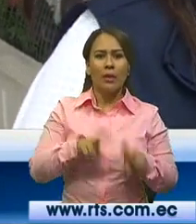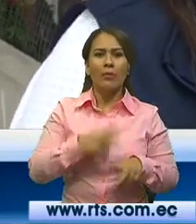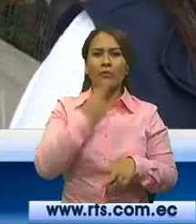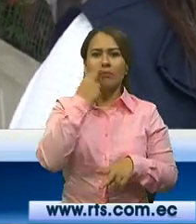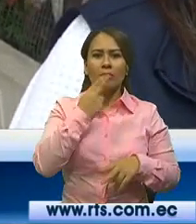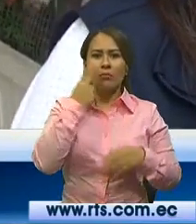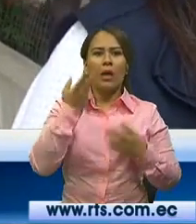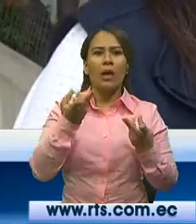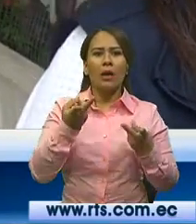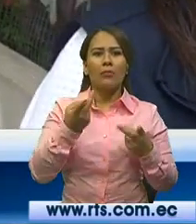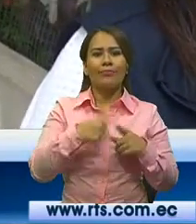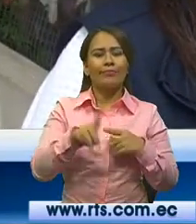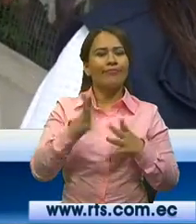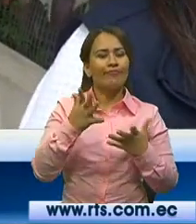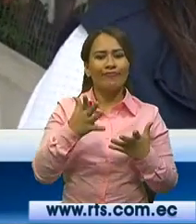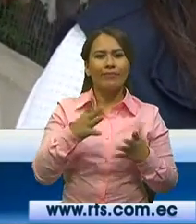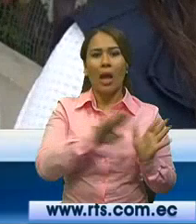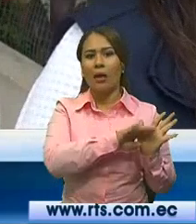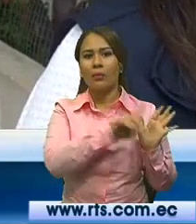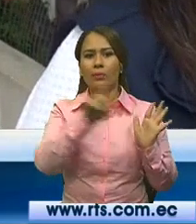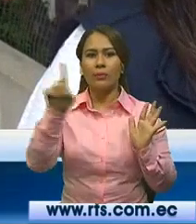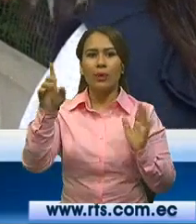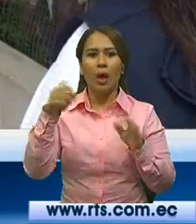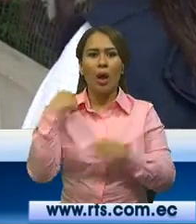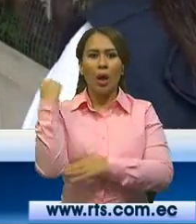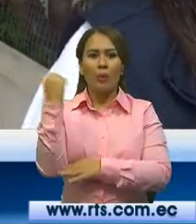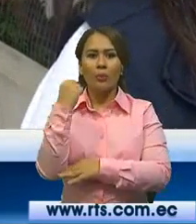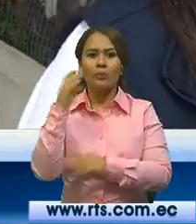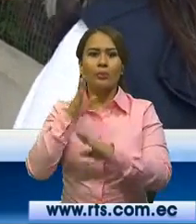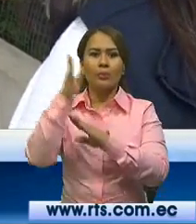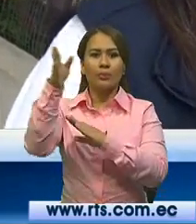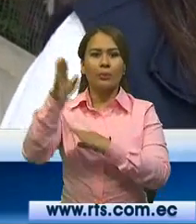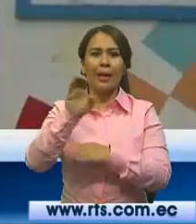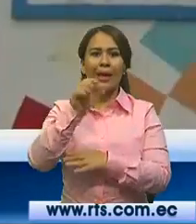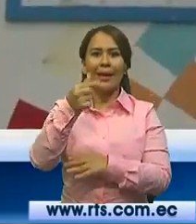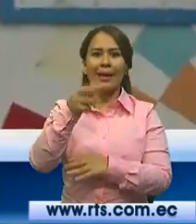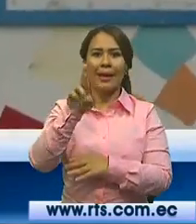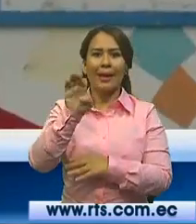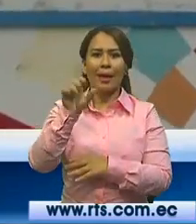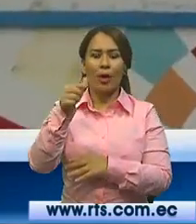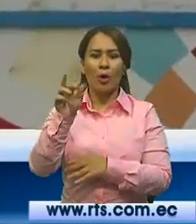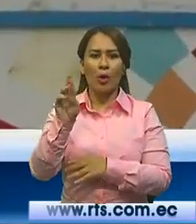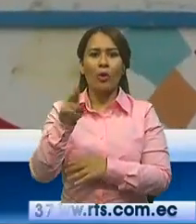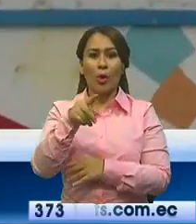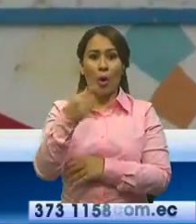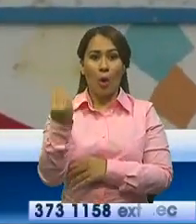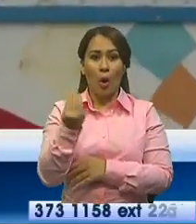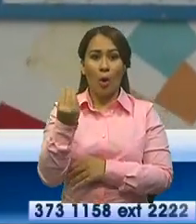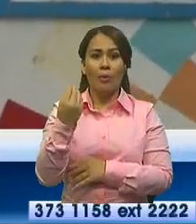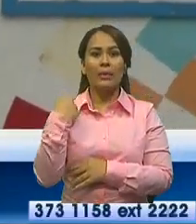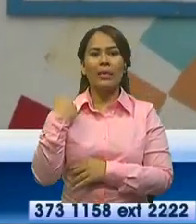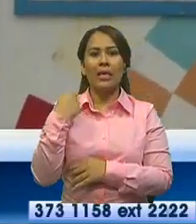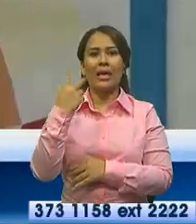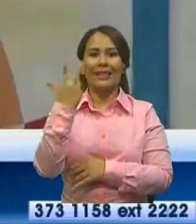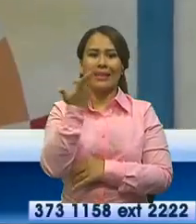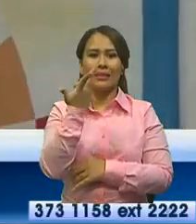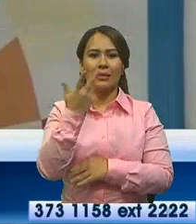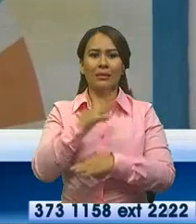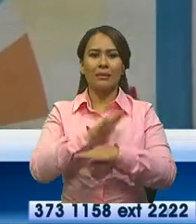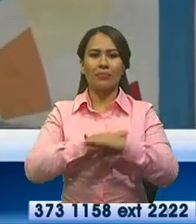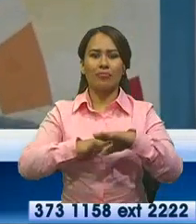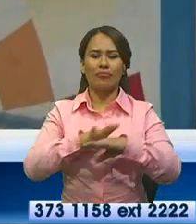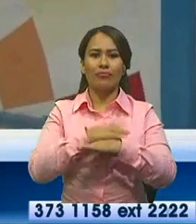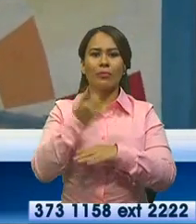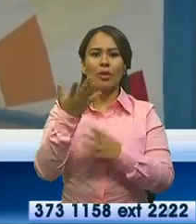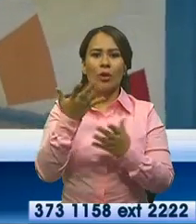y luego fue trasladado en una ambulancia del 911 al Hospital Liborio Panchal. El fallecido cruzaba el 10º año en una unidad de